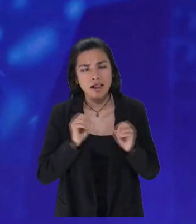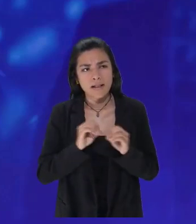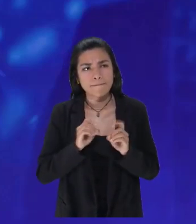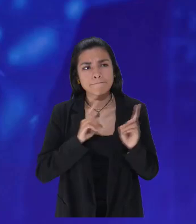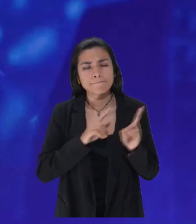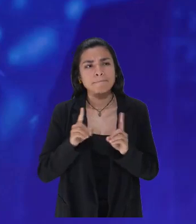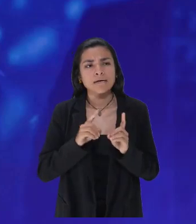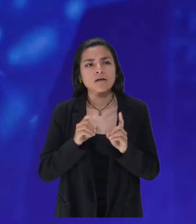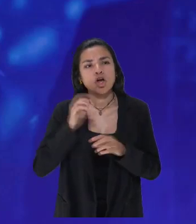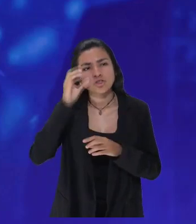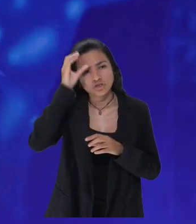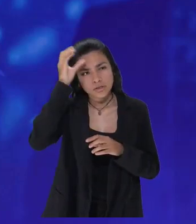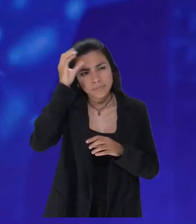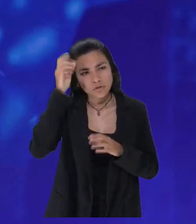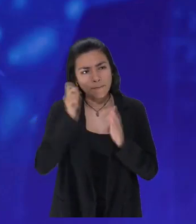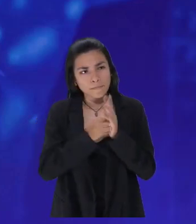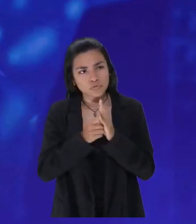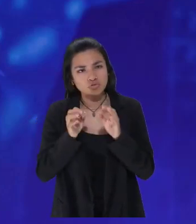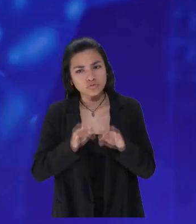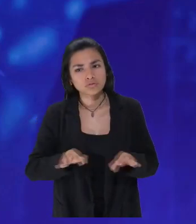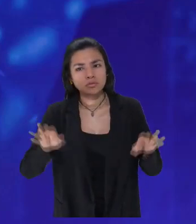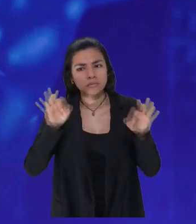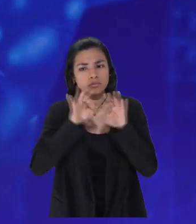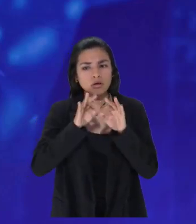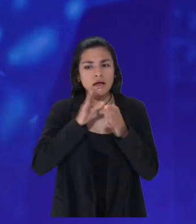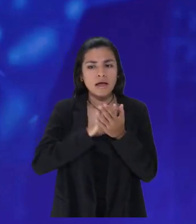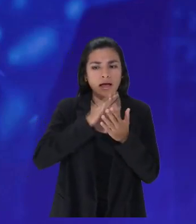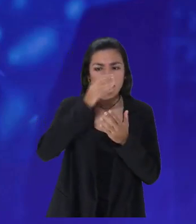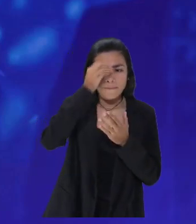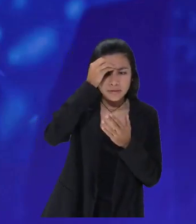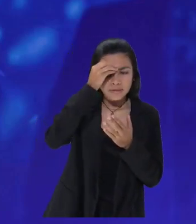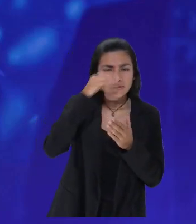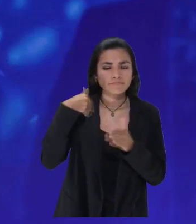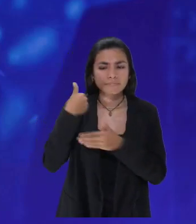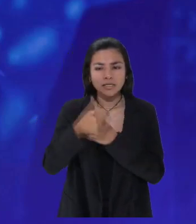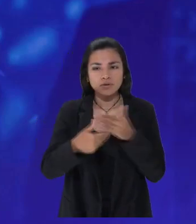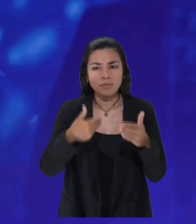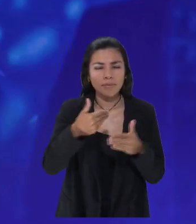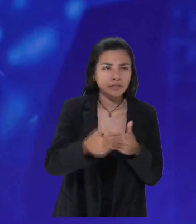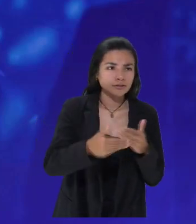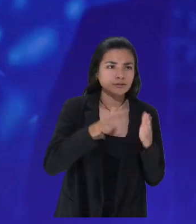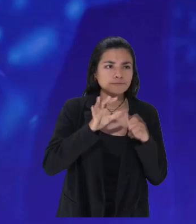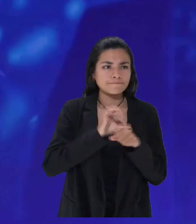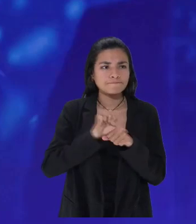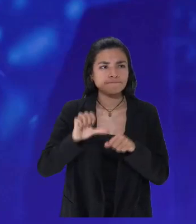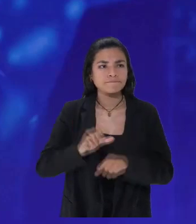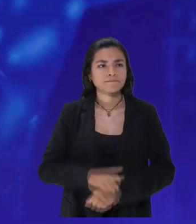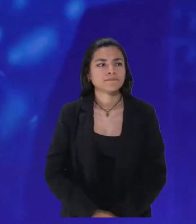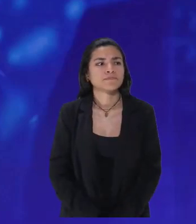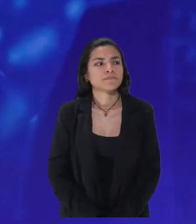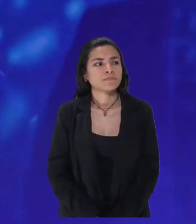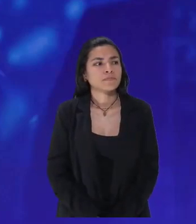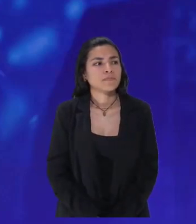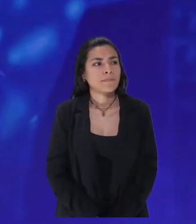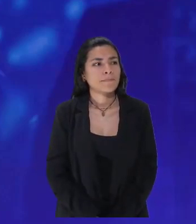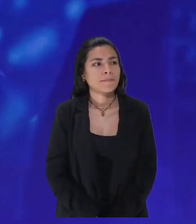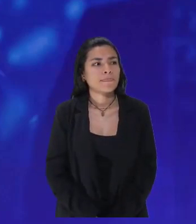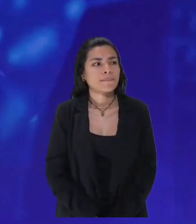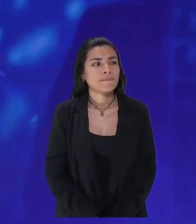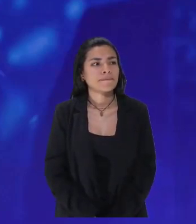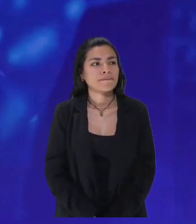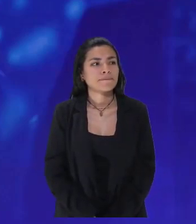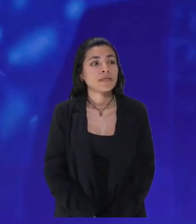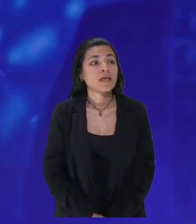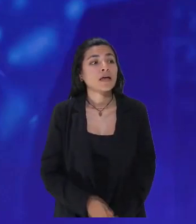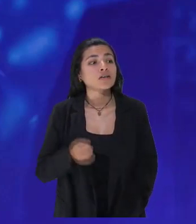los puntos importantes de lo que yo tengo que aprender en ese paso a paso quirúrgico. Aquí respondemos y apenas